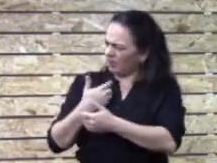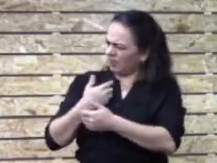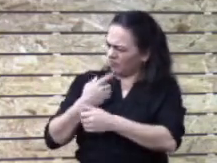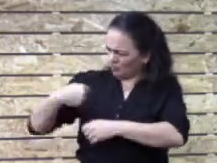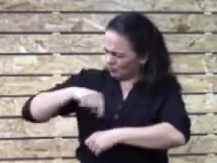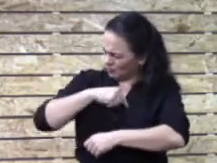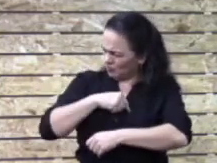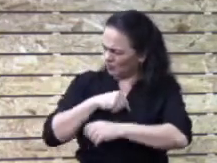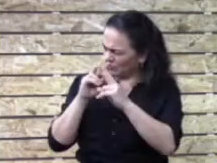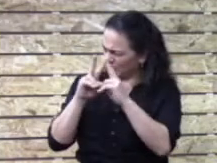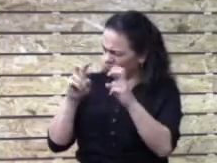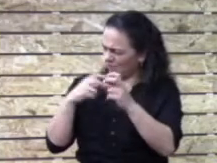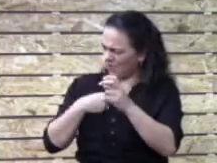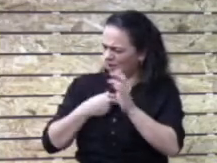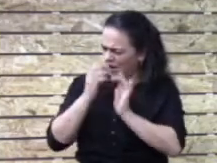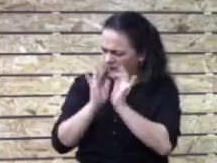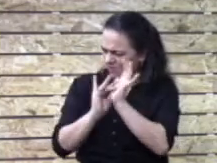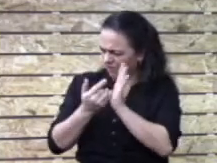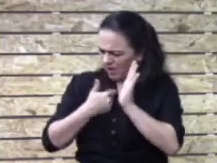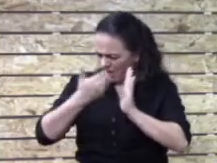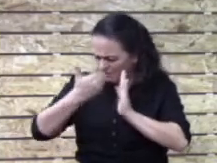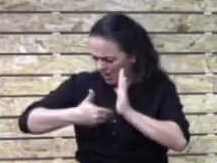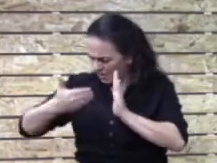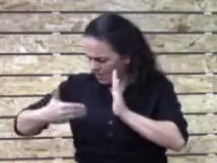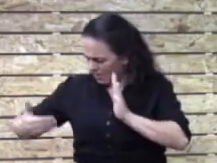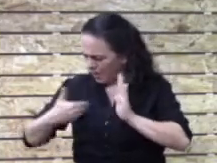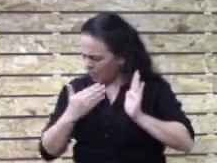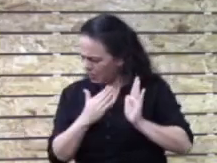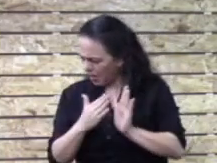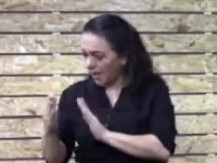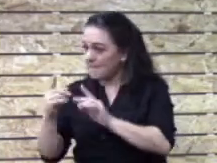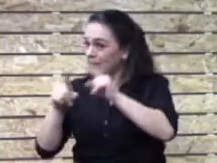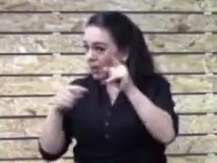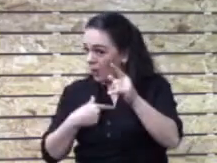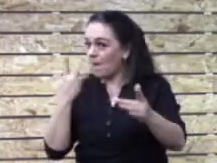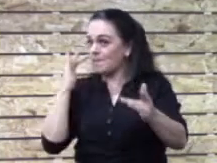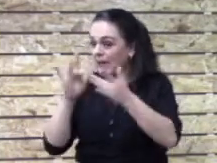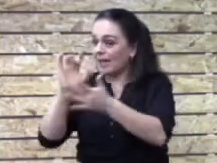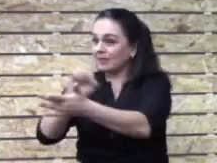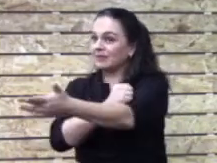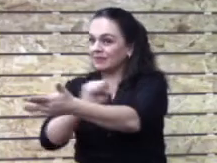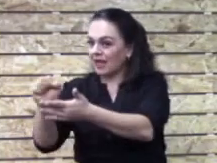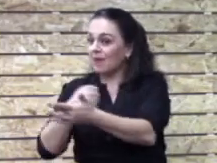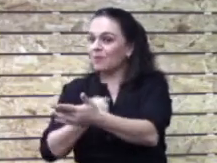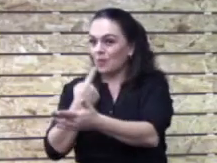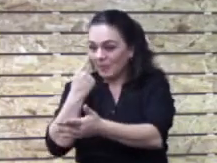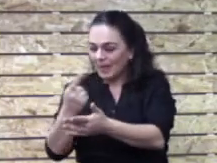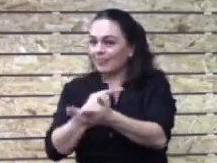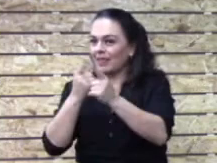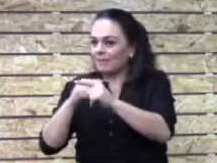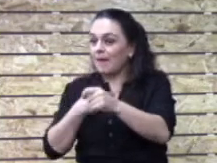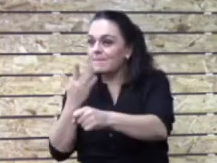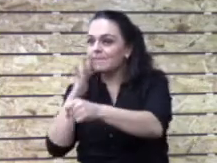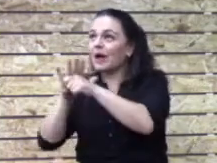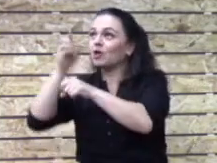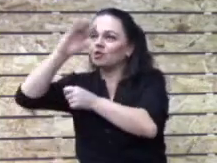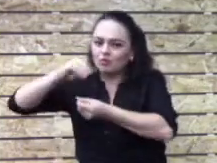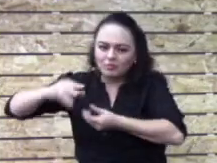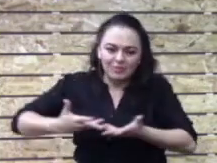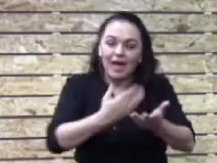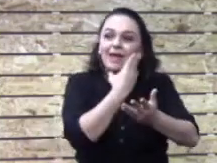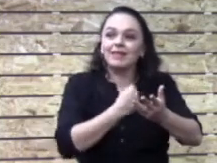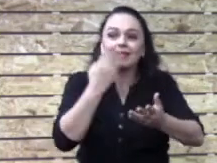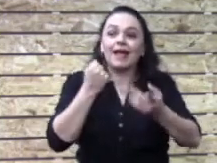de Dios con Israel. Y si van a Éxodo capítulo 19, versos 4, 5 y 6, se darán cuenta que es